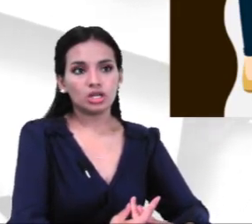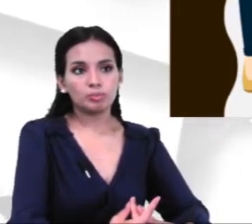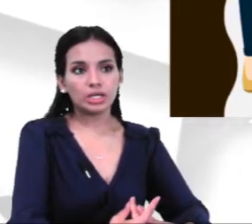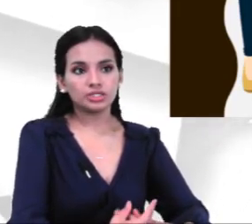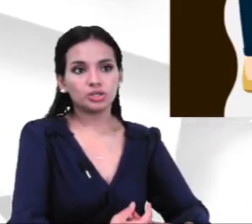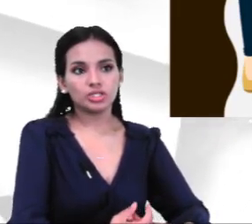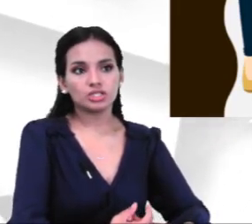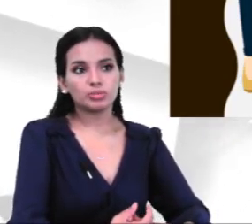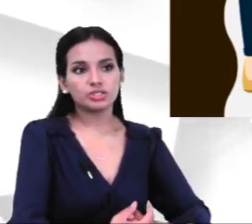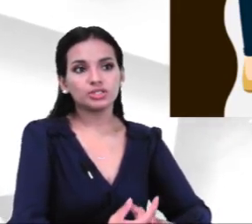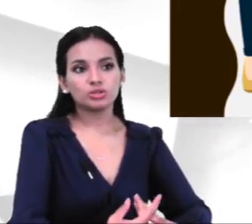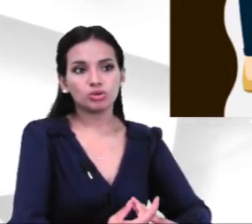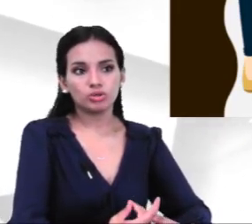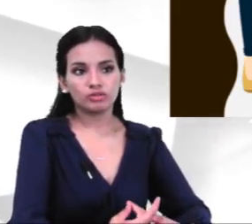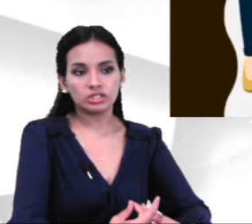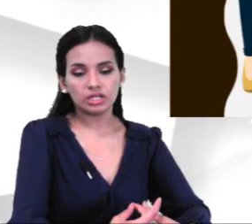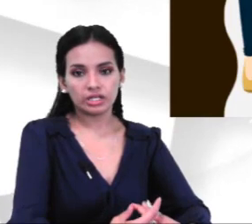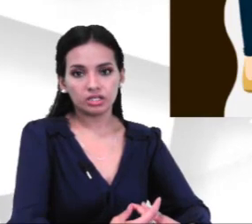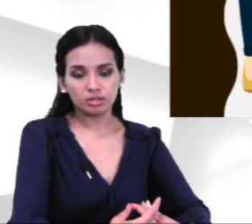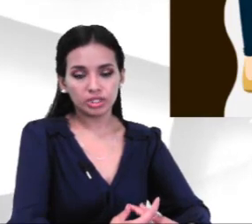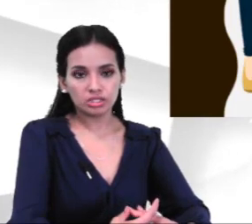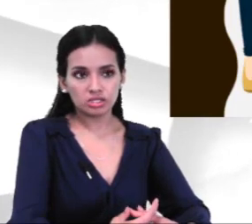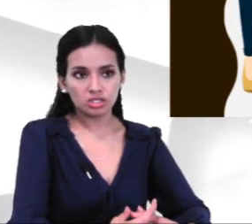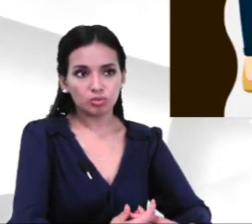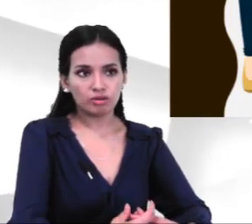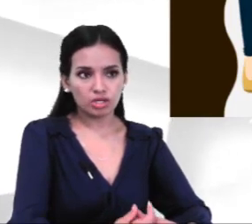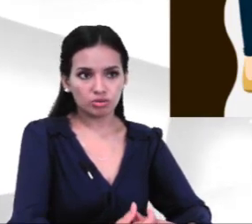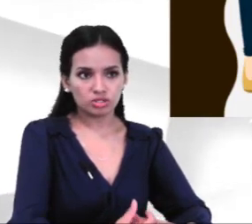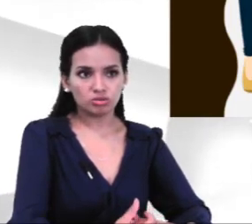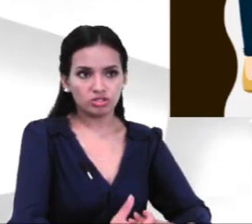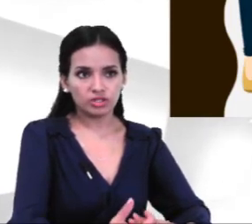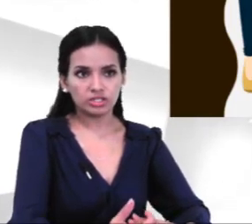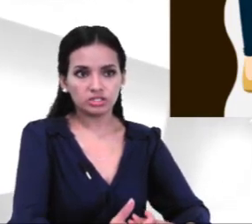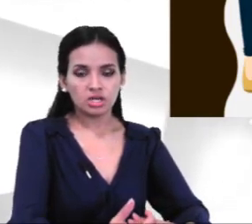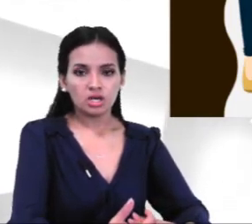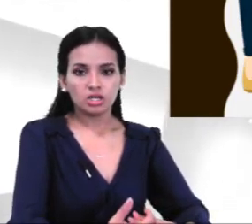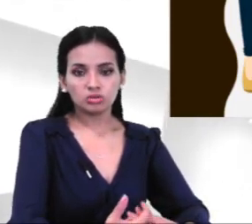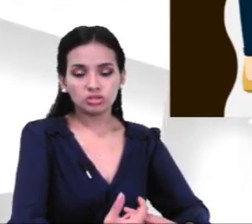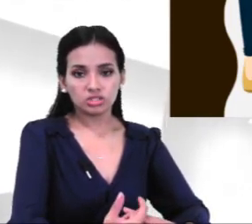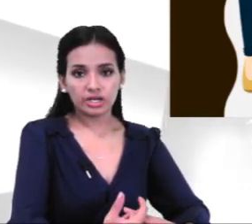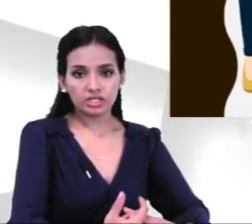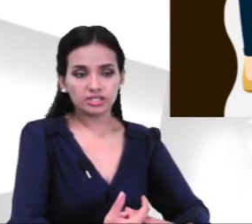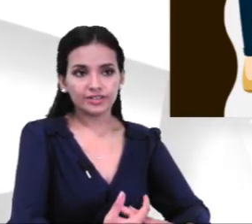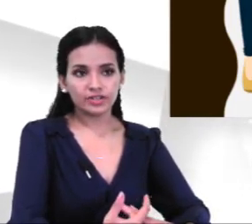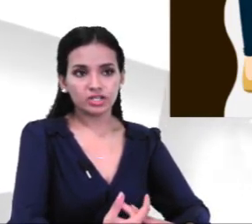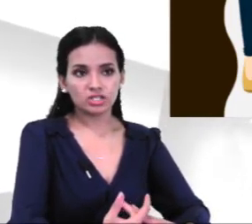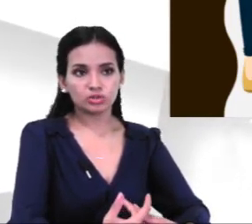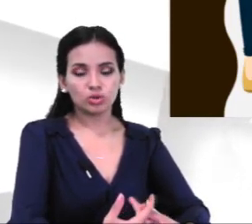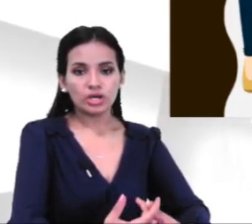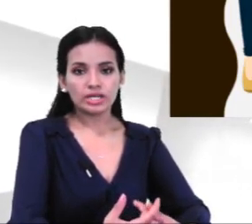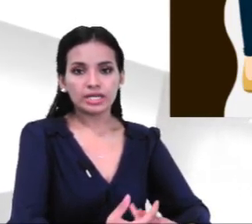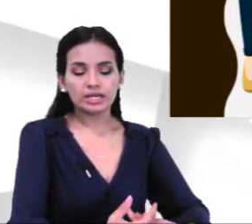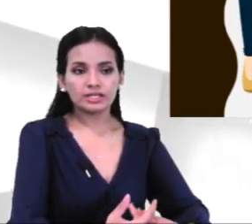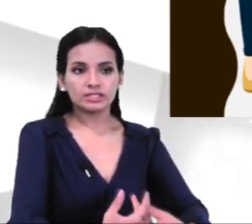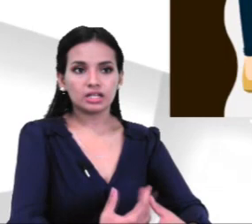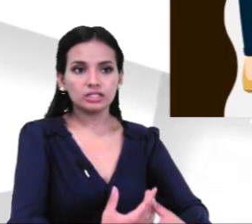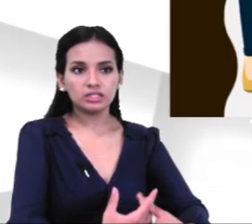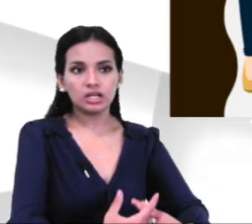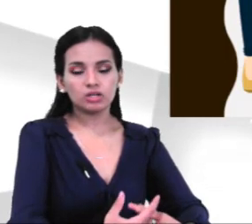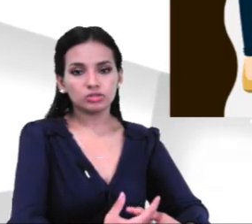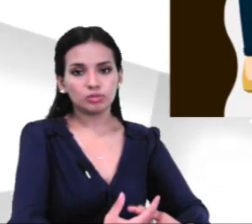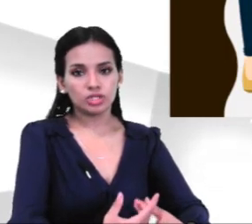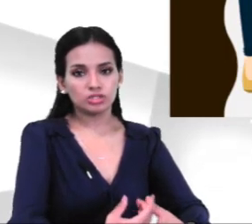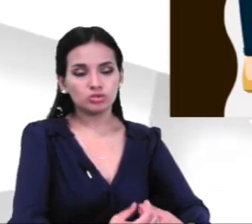también que el plástico ya está presente en todos los niveles de la cadena alimenticia y hemos hablado de estos niveles entonces a qué se refiere esto que es